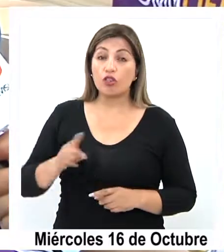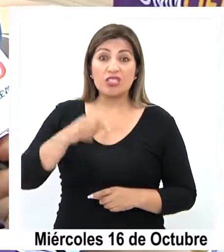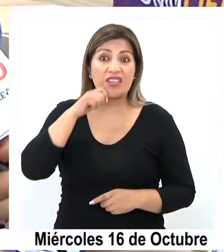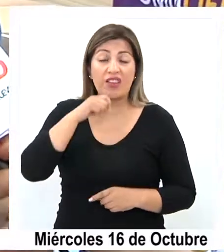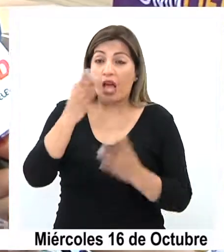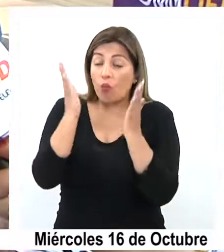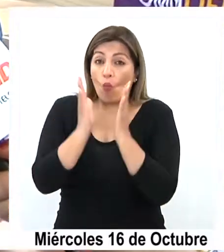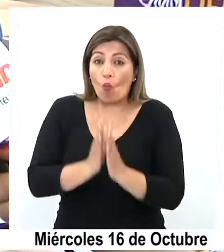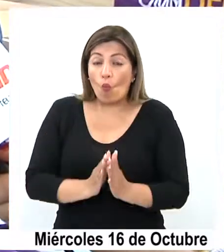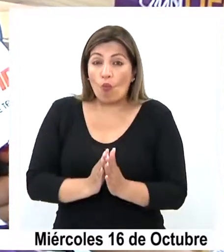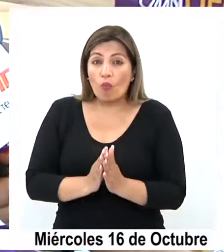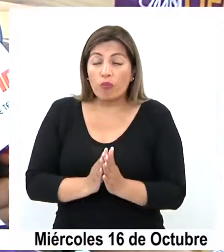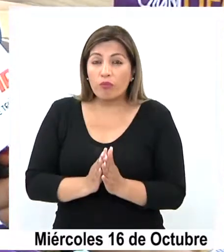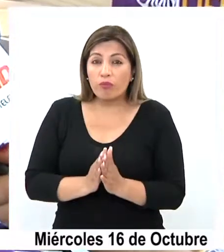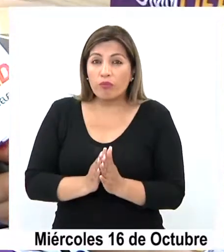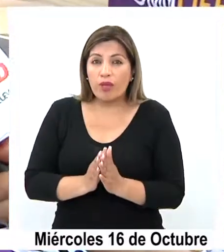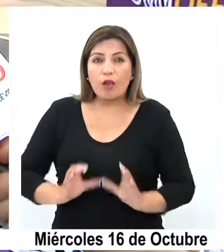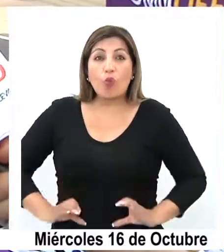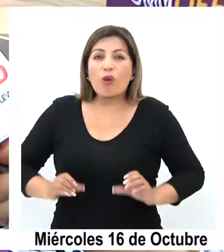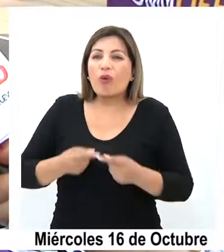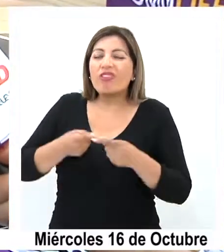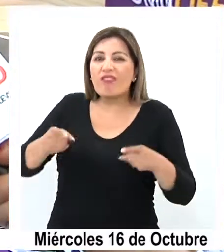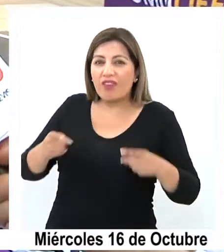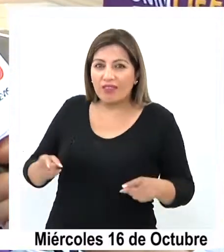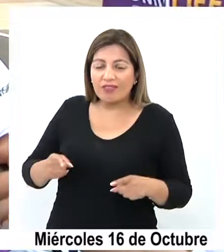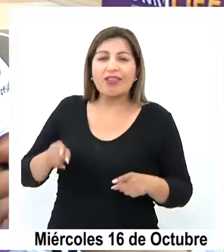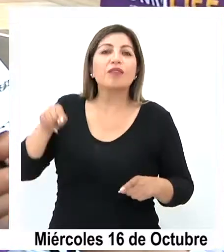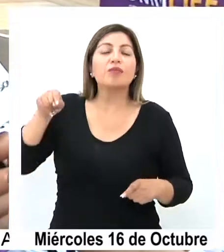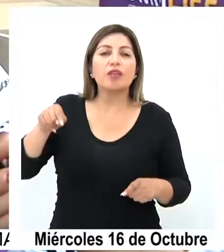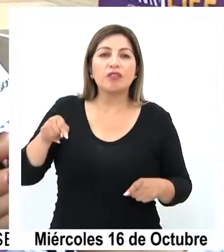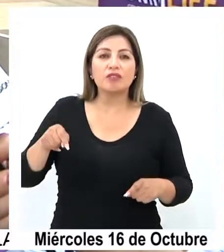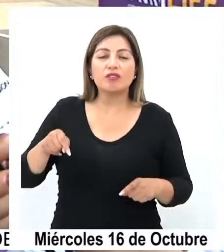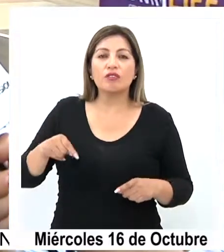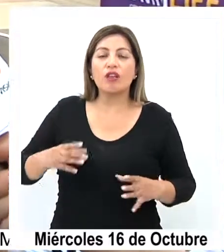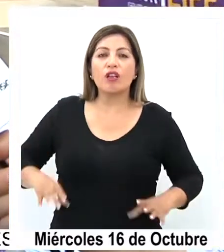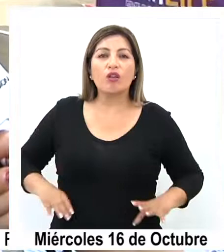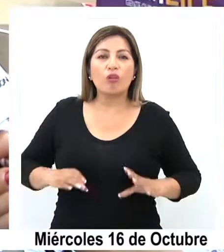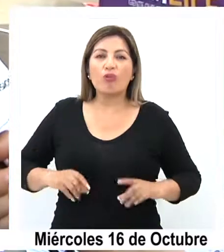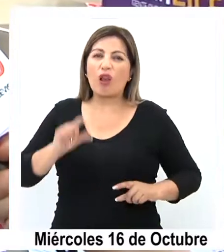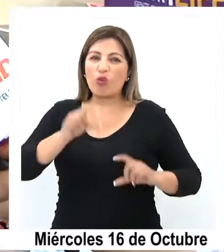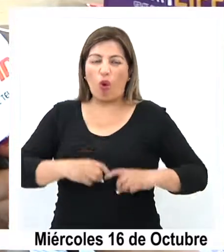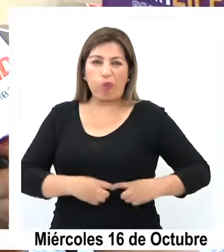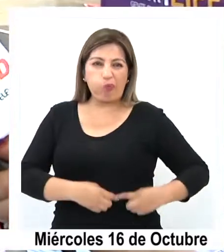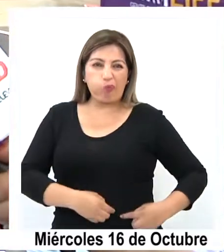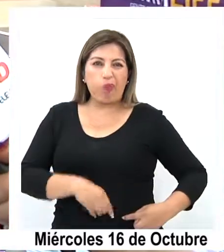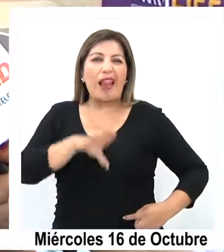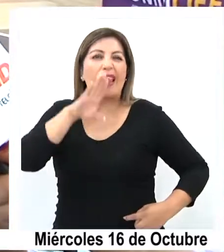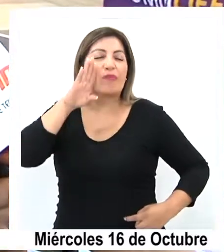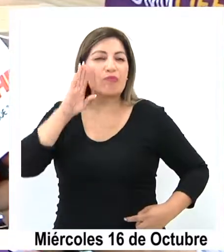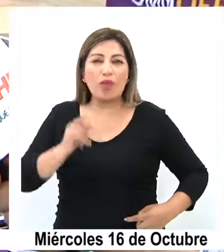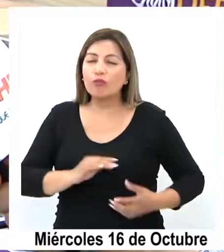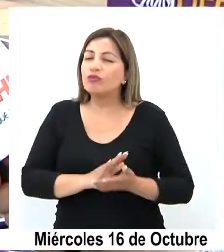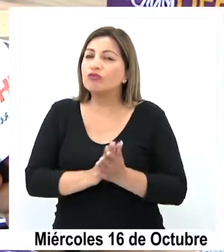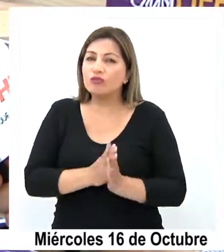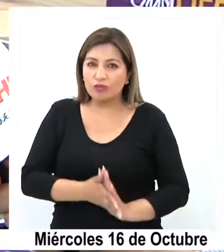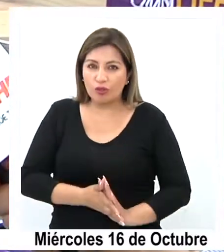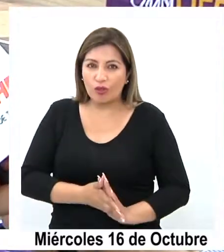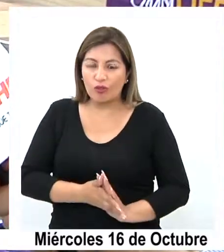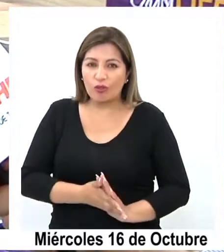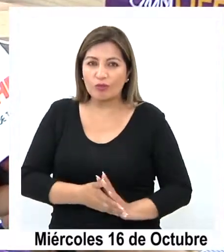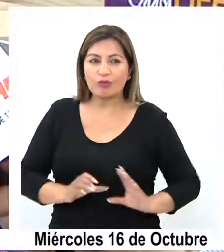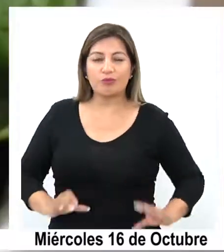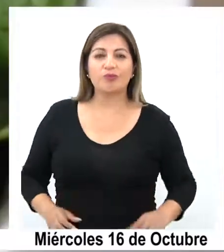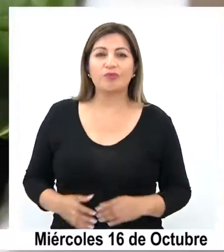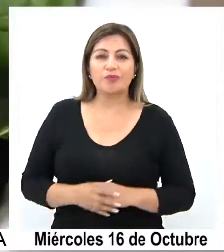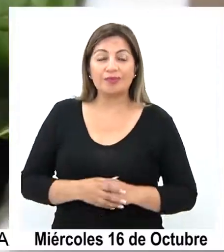súper delgada porque todos tenemos diferentes tipos de cuerpo y organismo pero que yo el metabolismo, colon irritable, limpiamos, desintoxicamos también nuestro